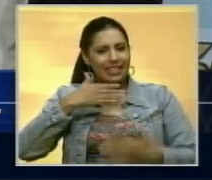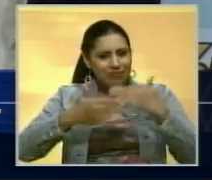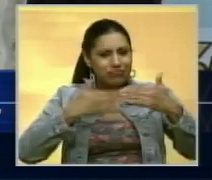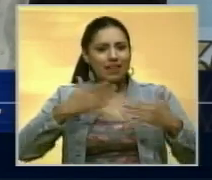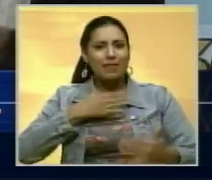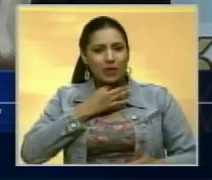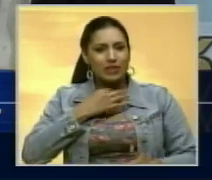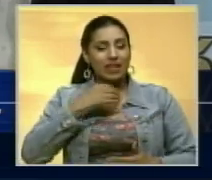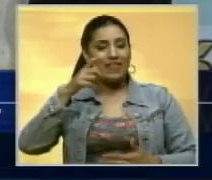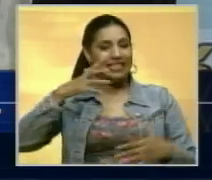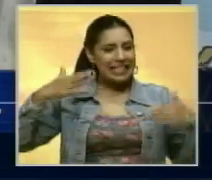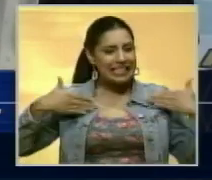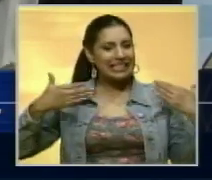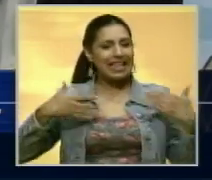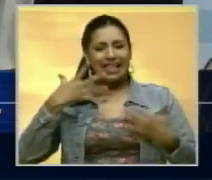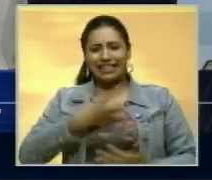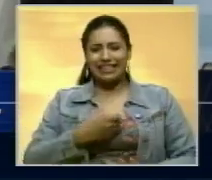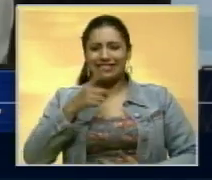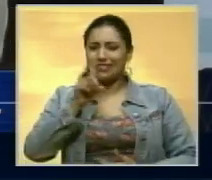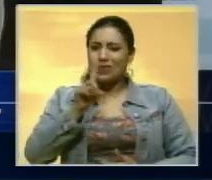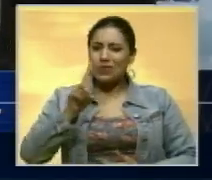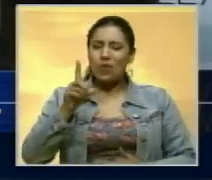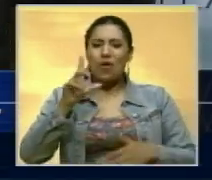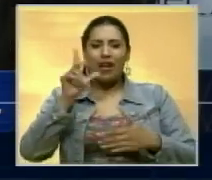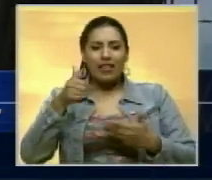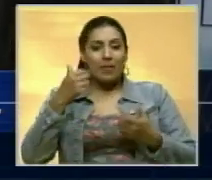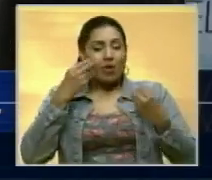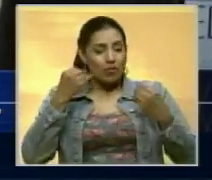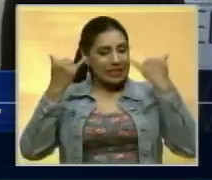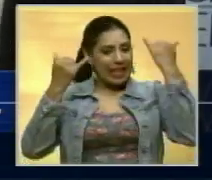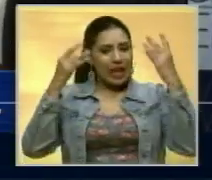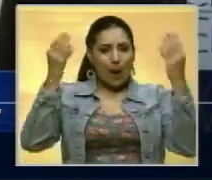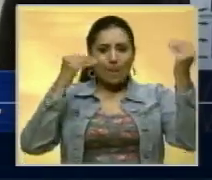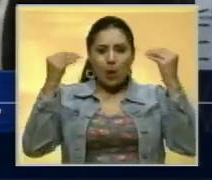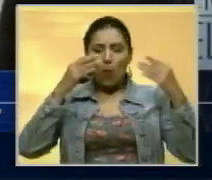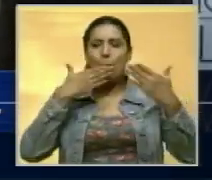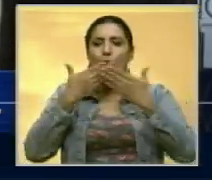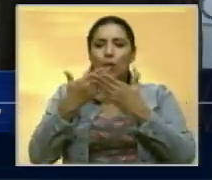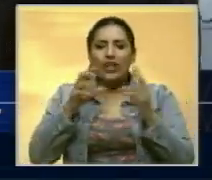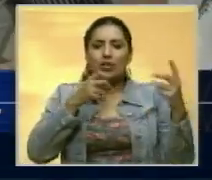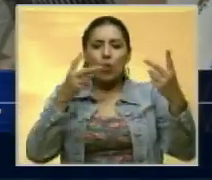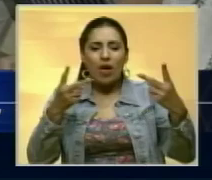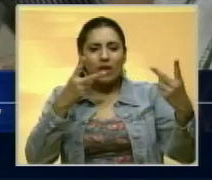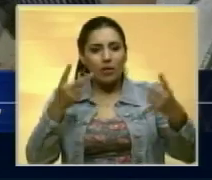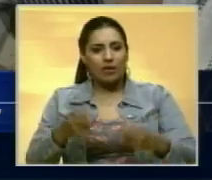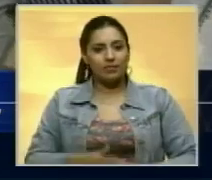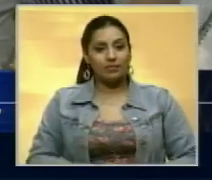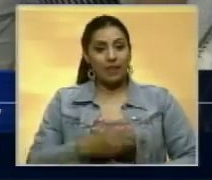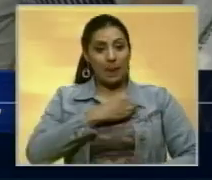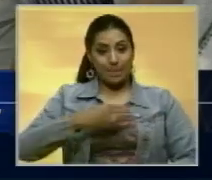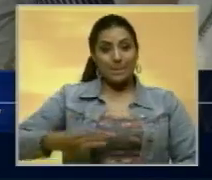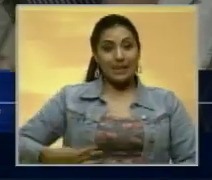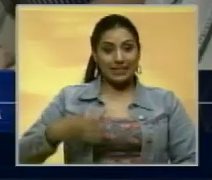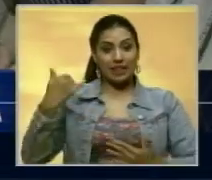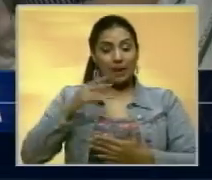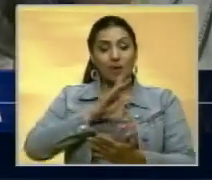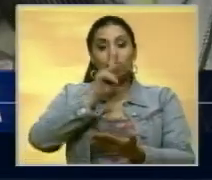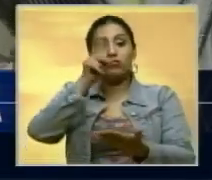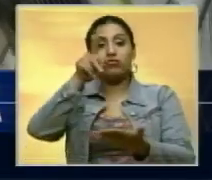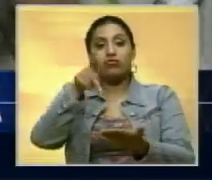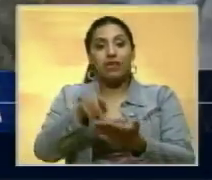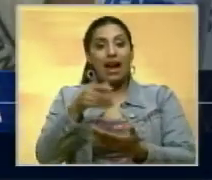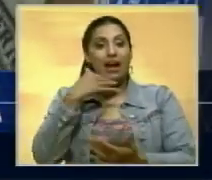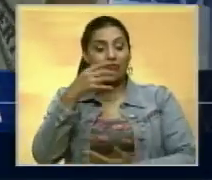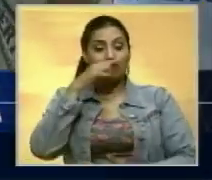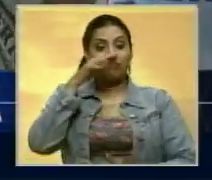queremos. Una Venezuela alegre, con muchas ideas, con muchas propuestas creativas. Las Misses también pusieron el toque